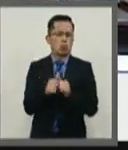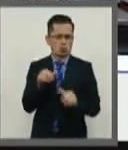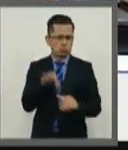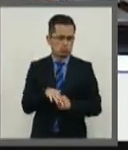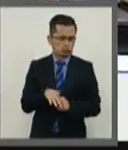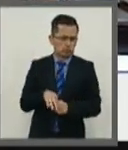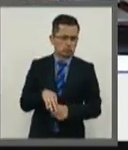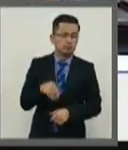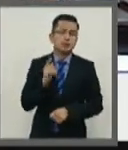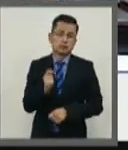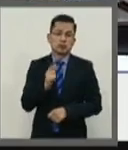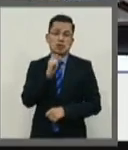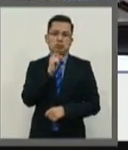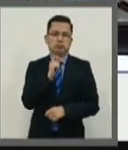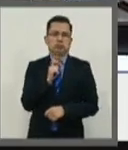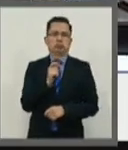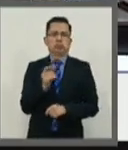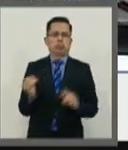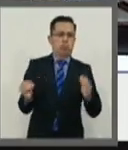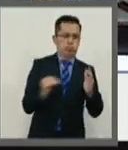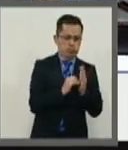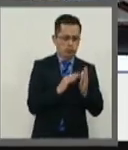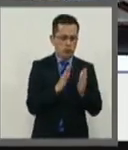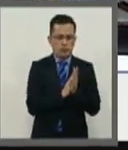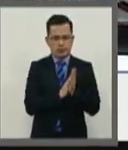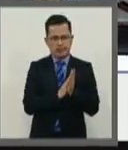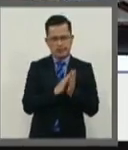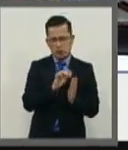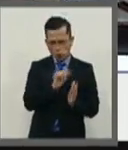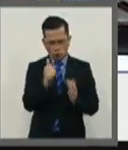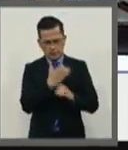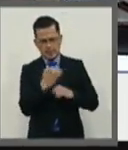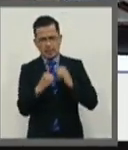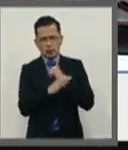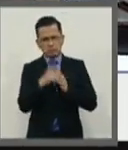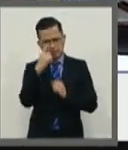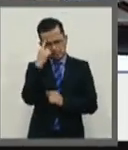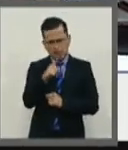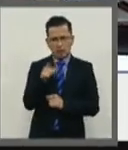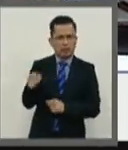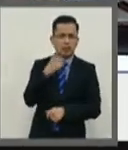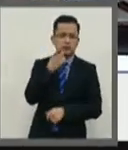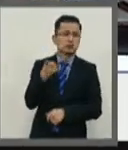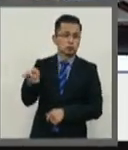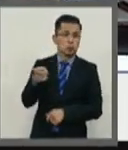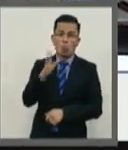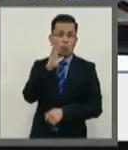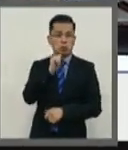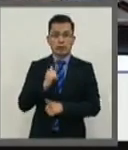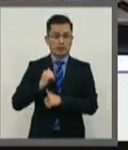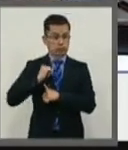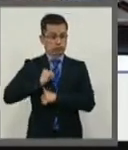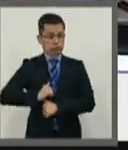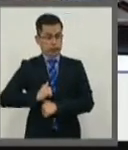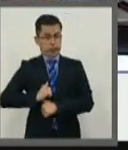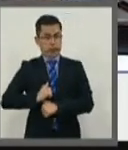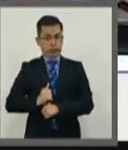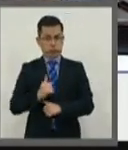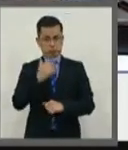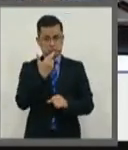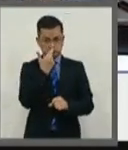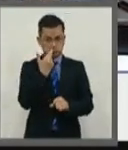públicas, resulta contradictorio y hasta discriminatorio que se les impida tomar decisiones en nombre de